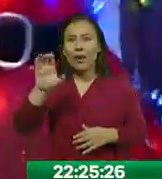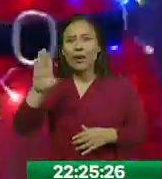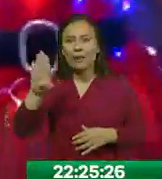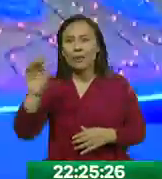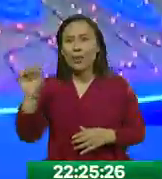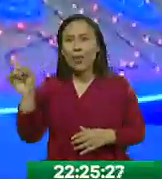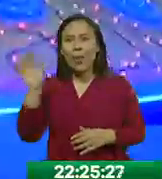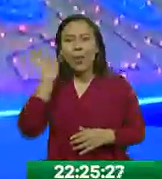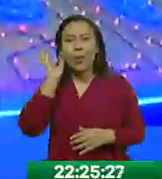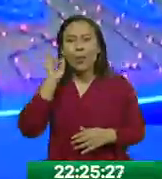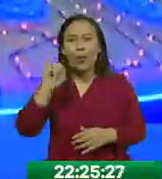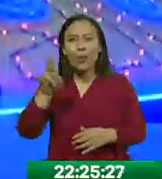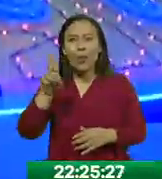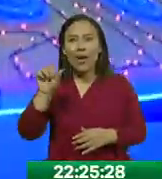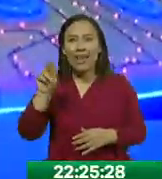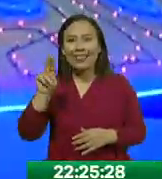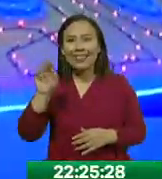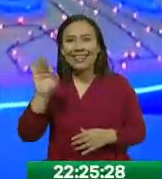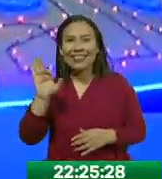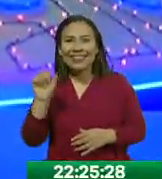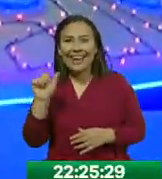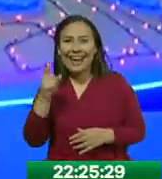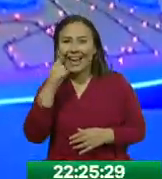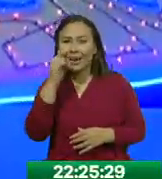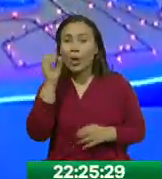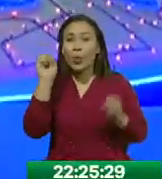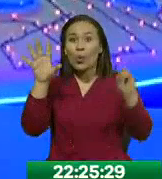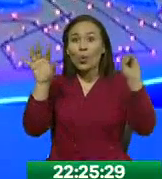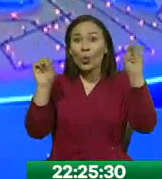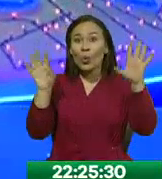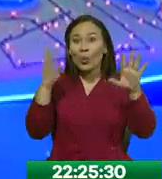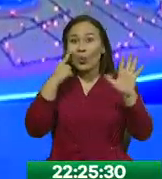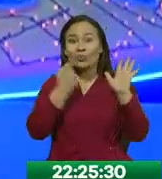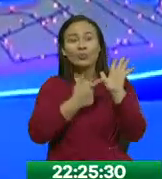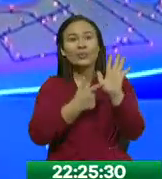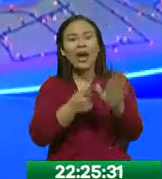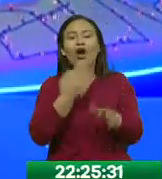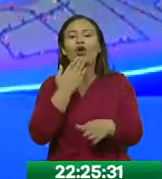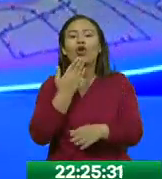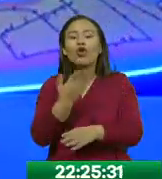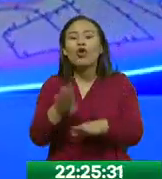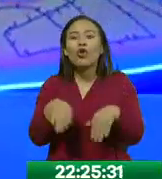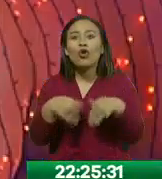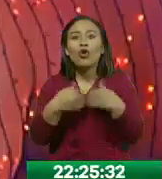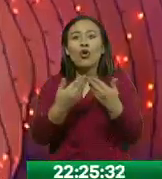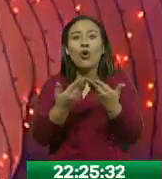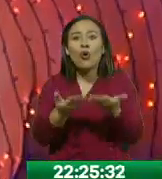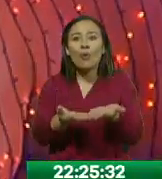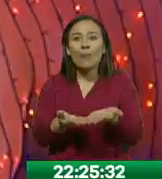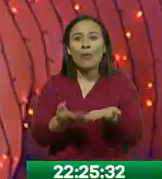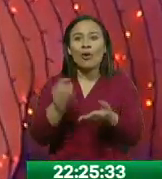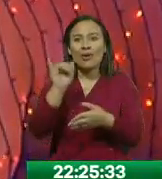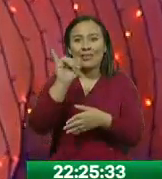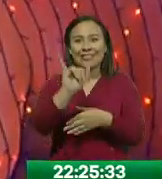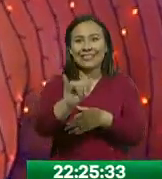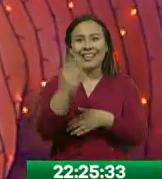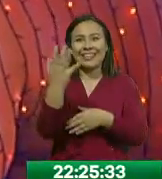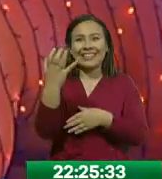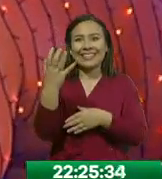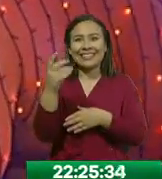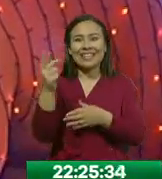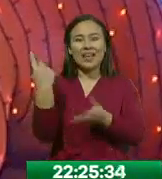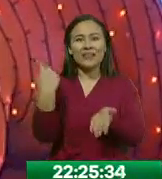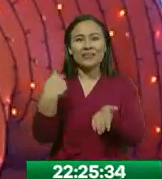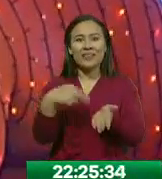con luz propia. Esto debido a que estaban solamente demostrando una parte de lo que será el desfile de Navidad que